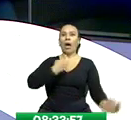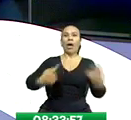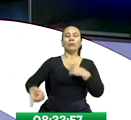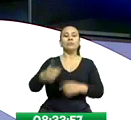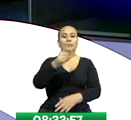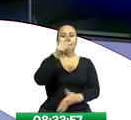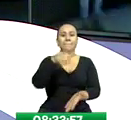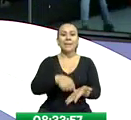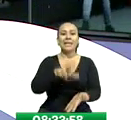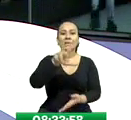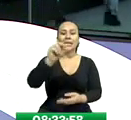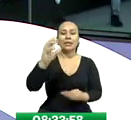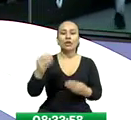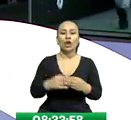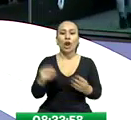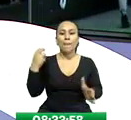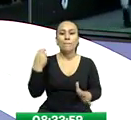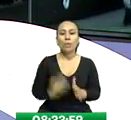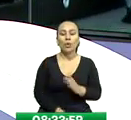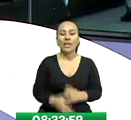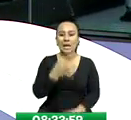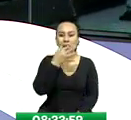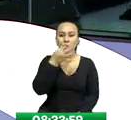son $1,300 de multa.